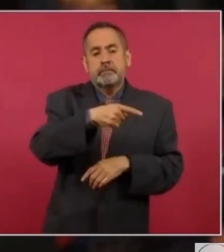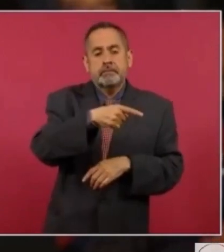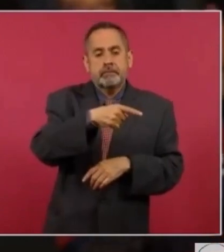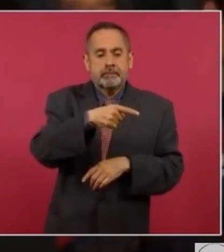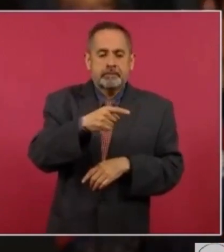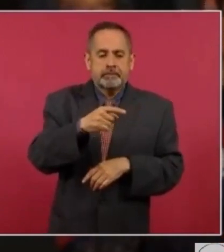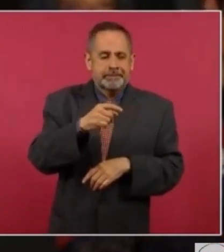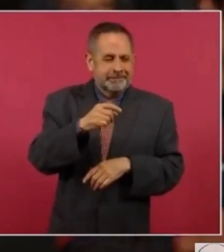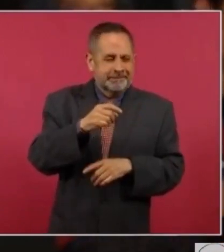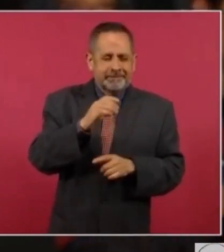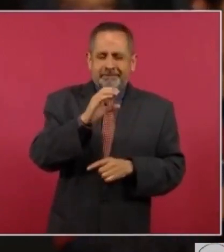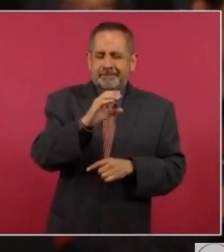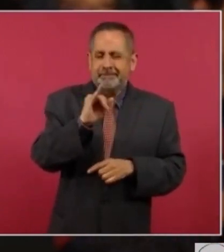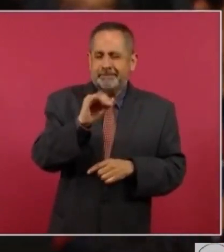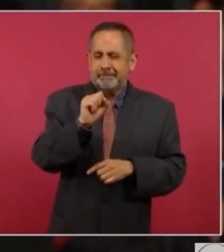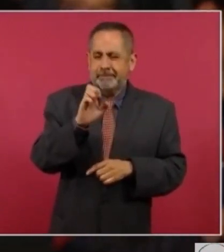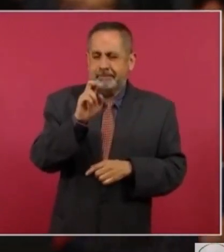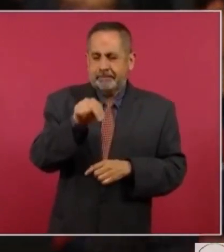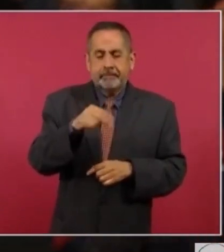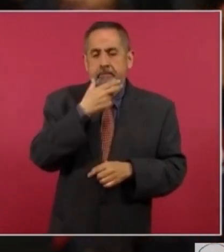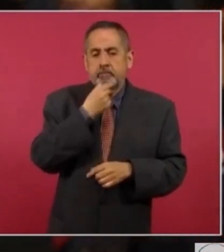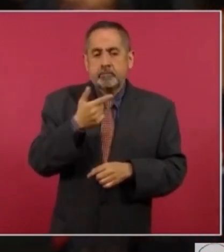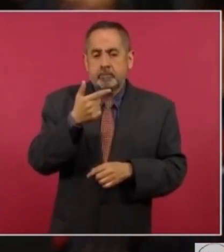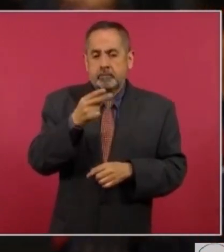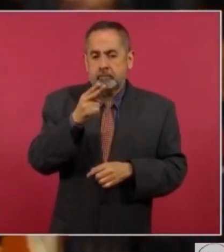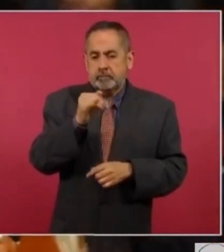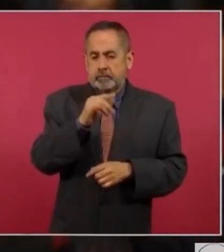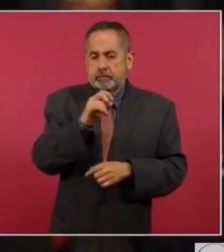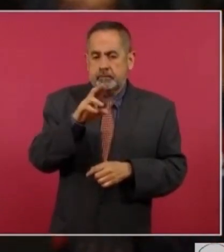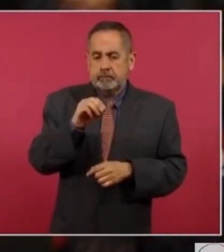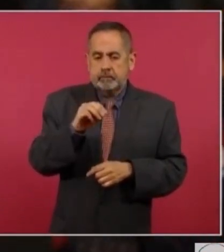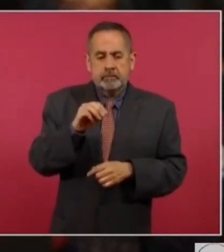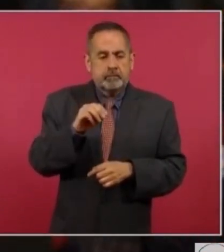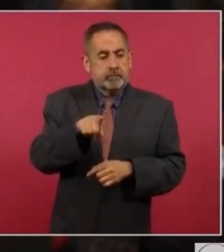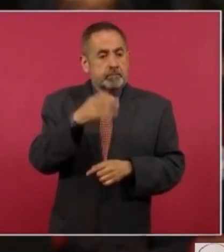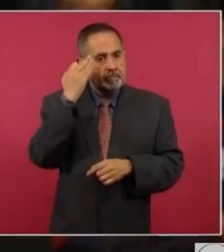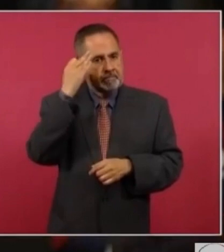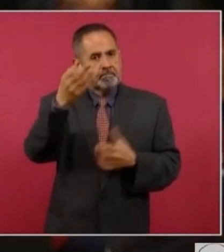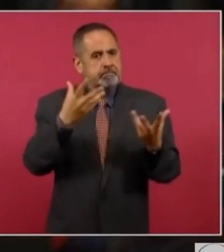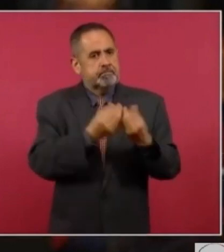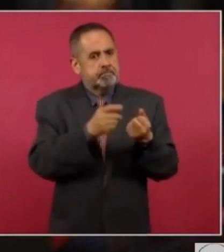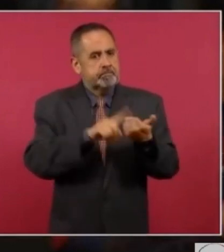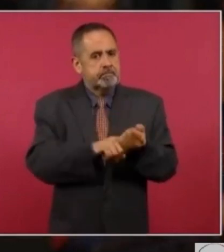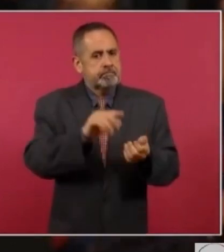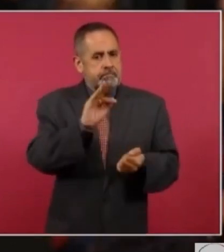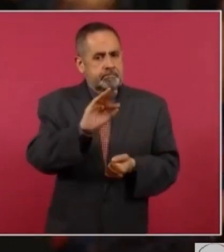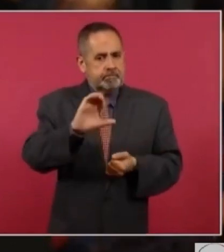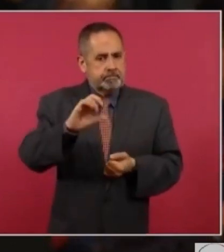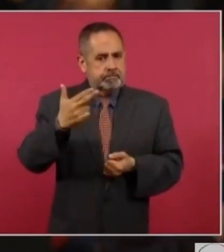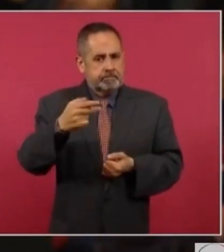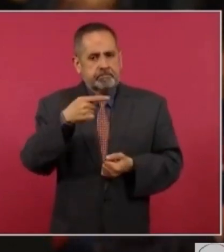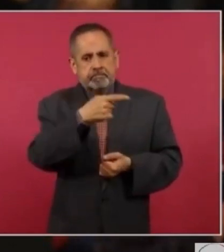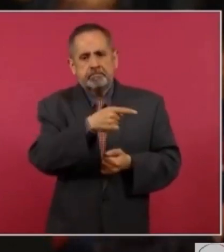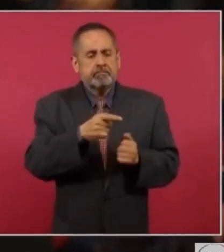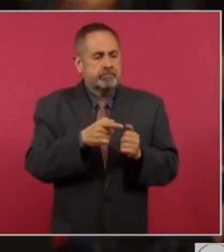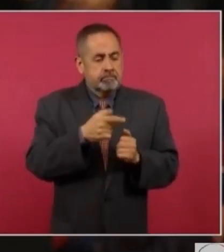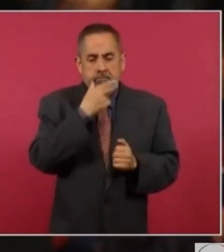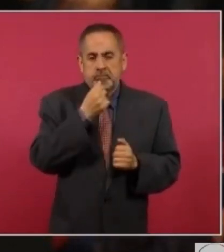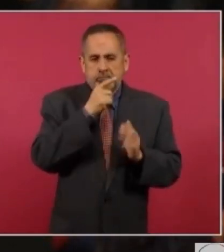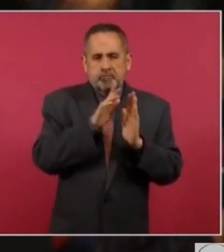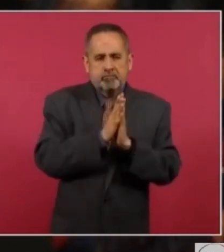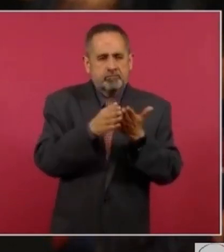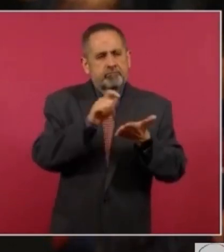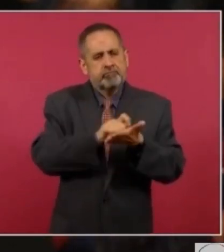el CISEN, Guillermo Valdés, justo en el periodo de Felipe Calderón, escribió un artículo en